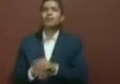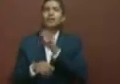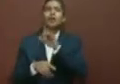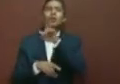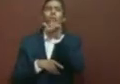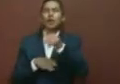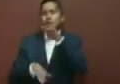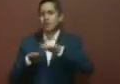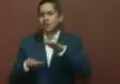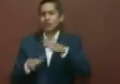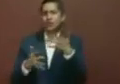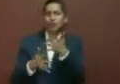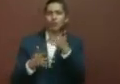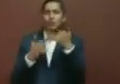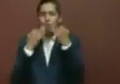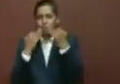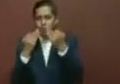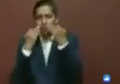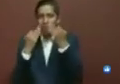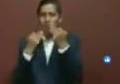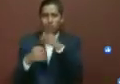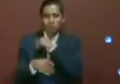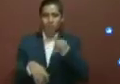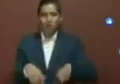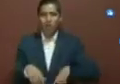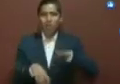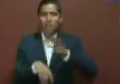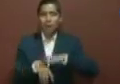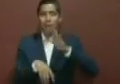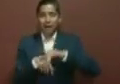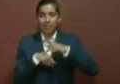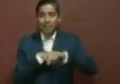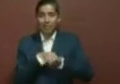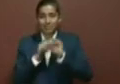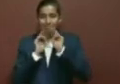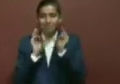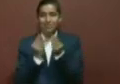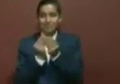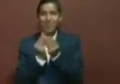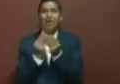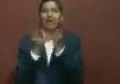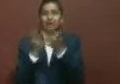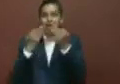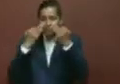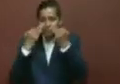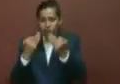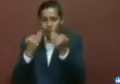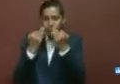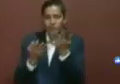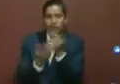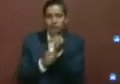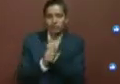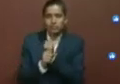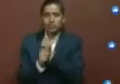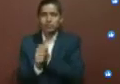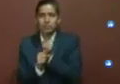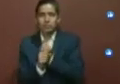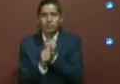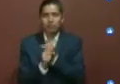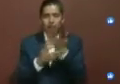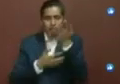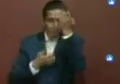muestreos, sobre todo en municipios que están muy expuestos, hacemos muestreos para revisar